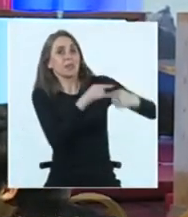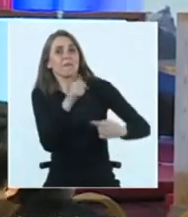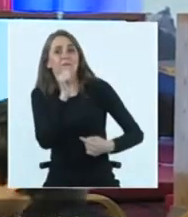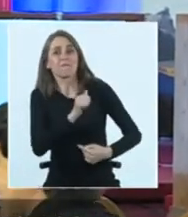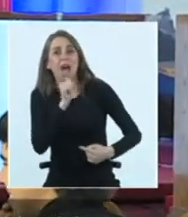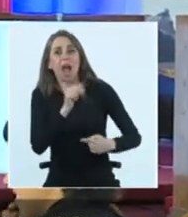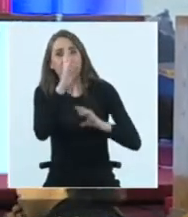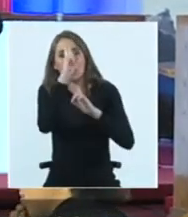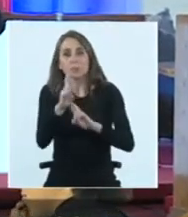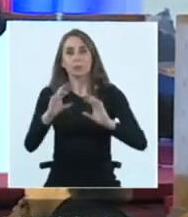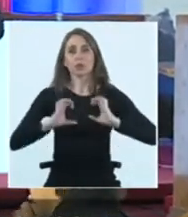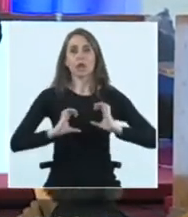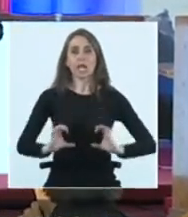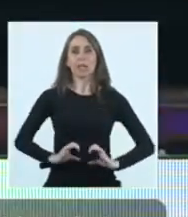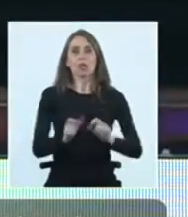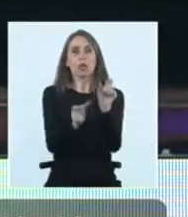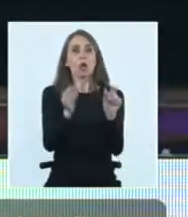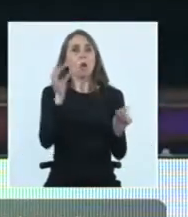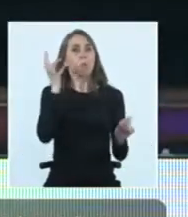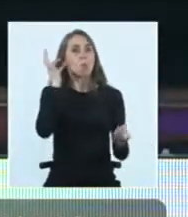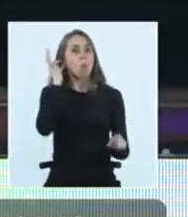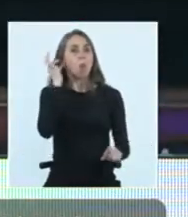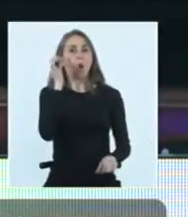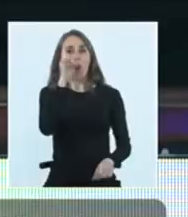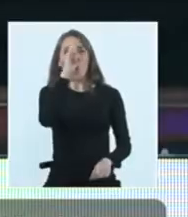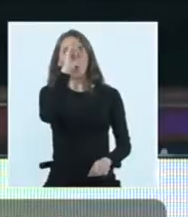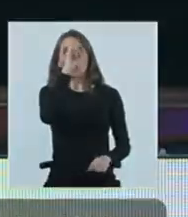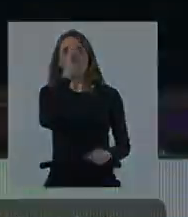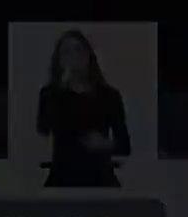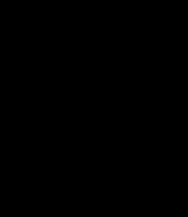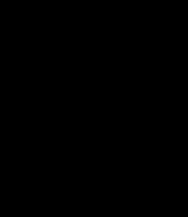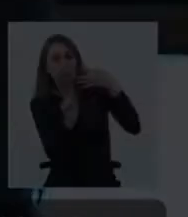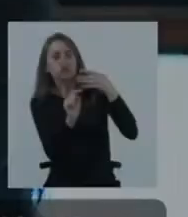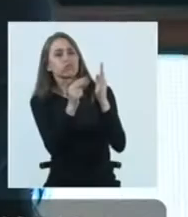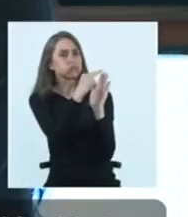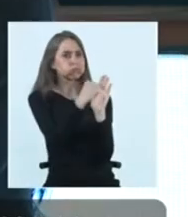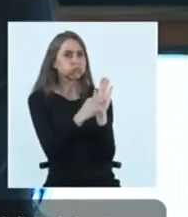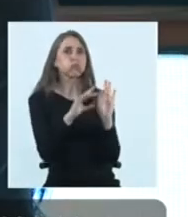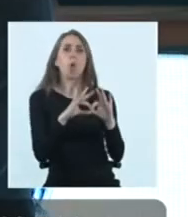salud con las mujeres, que han sido vulneradas y violentadas en sus partos.